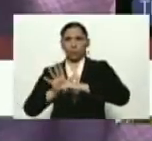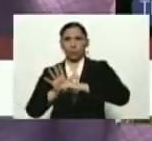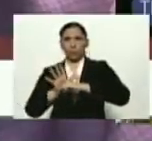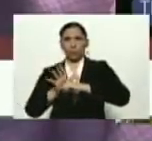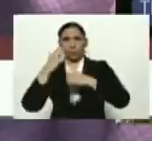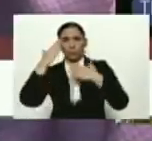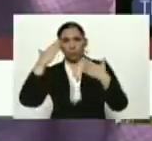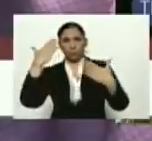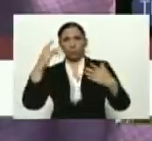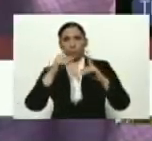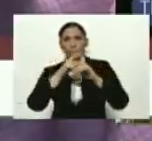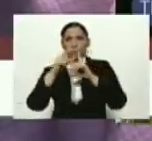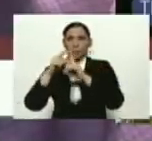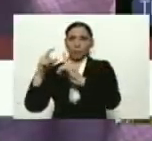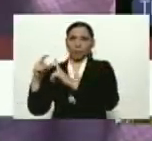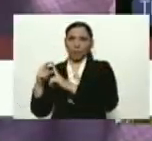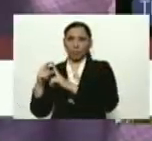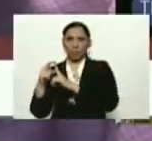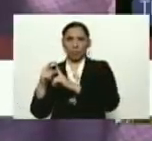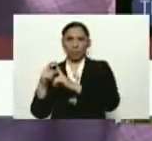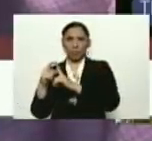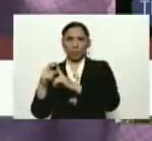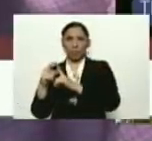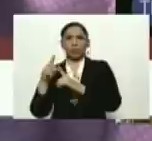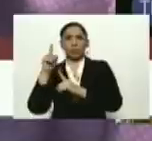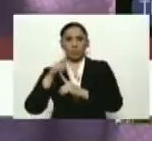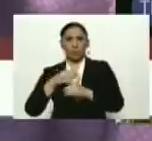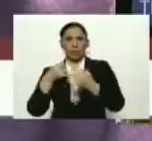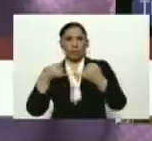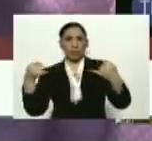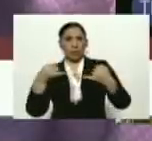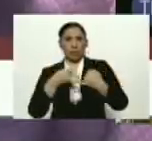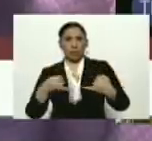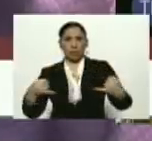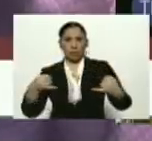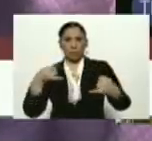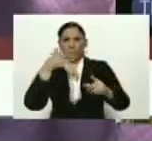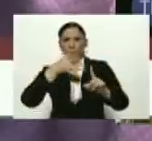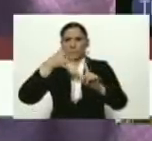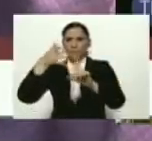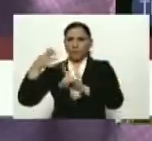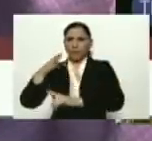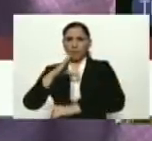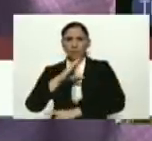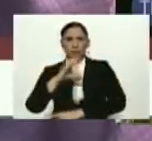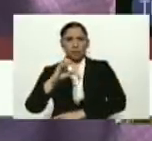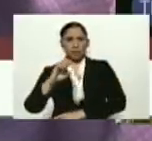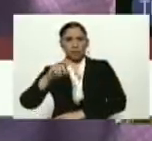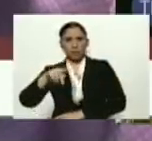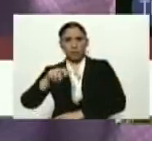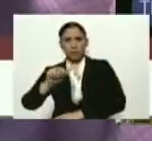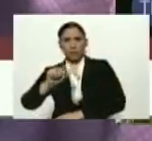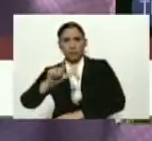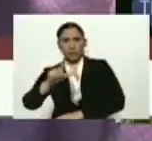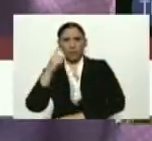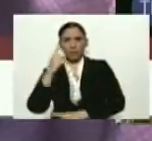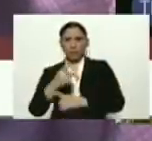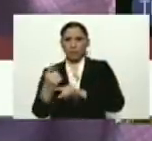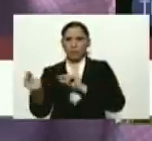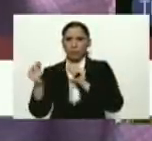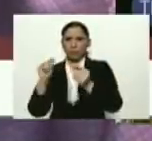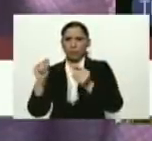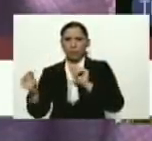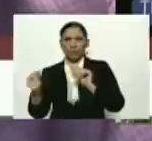Saludo las palabras, lineamientos de CEPAL. Creo que de manera conjunta debemos debatir qué hacemos con la